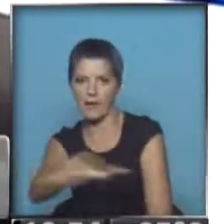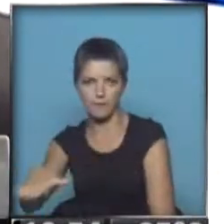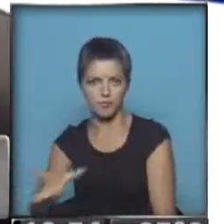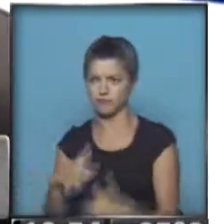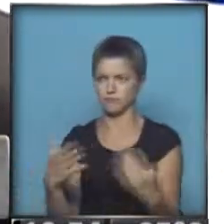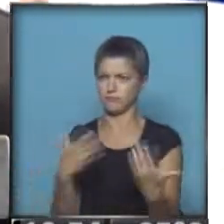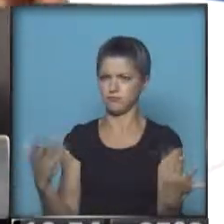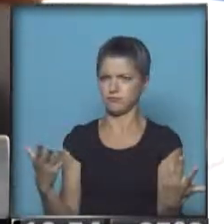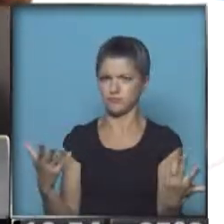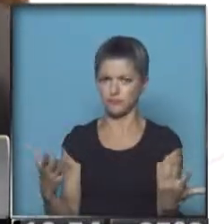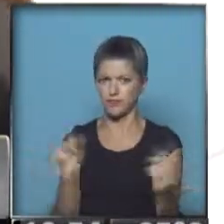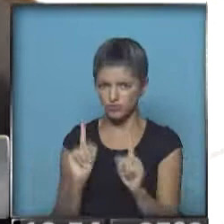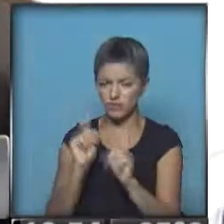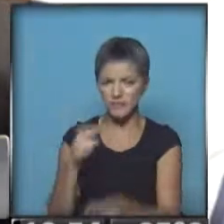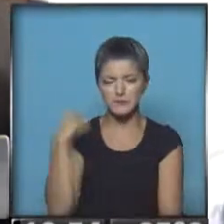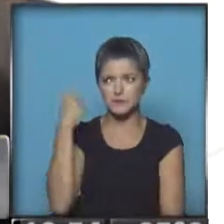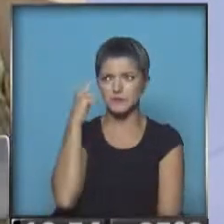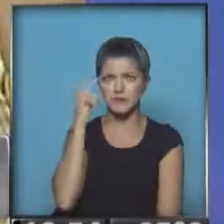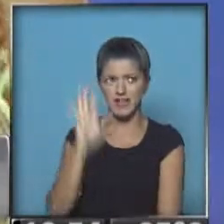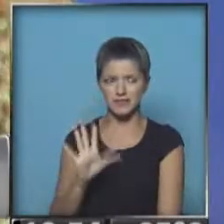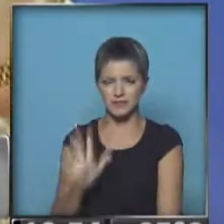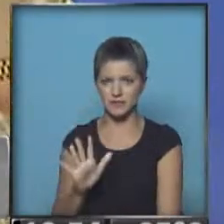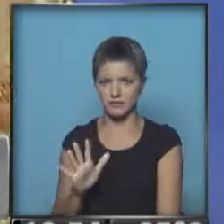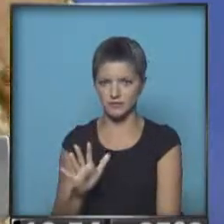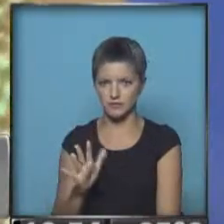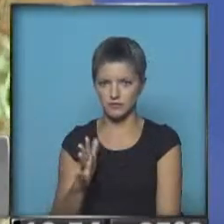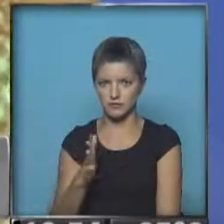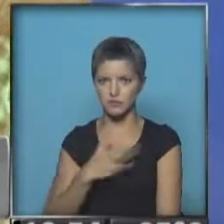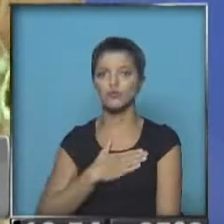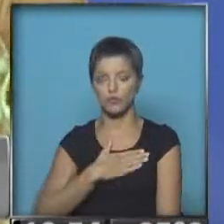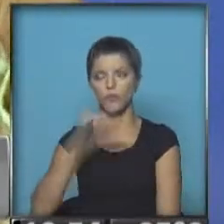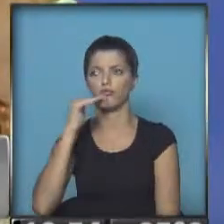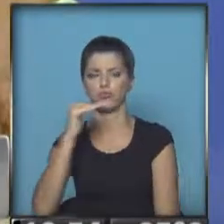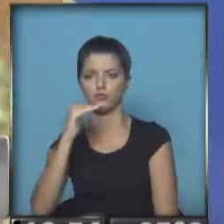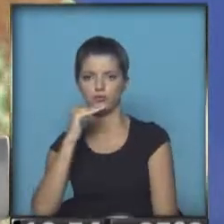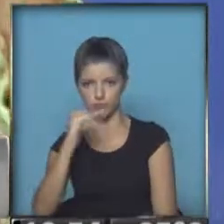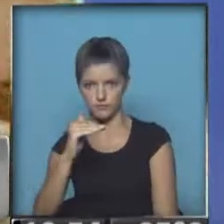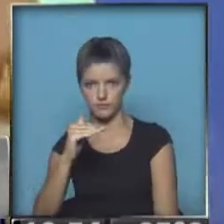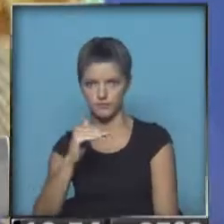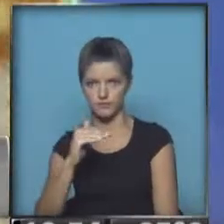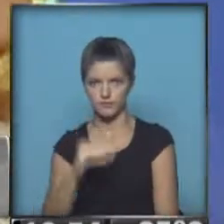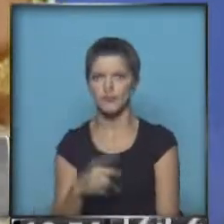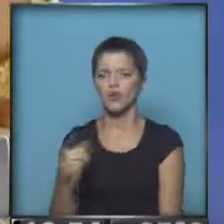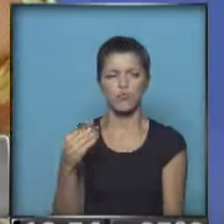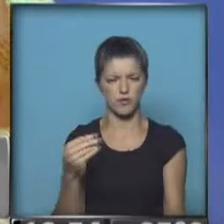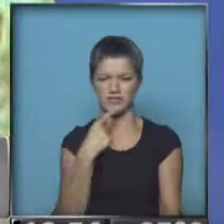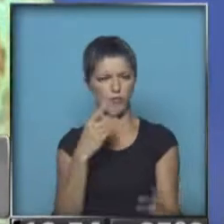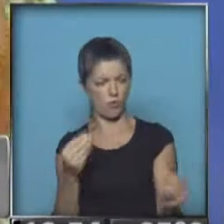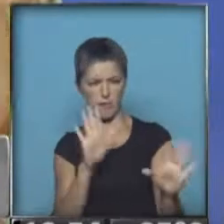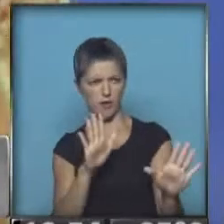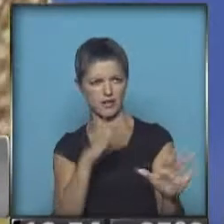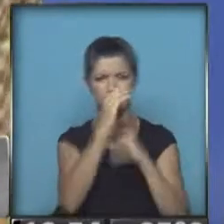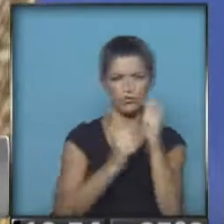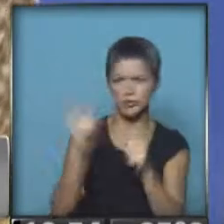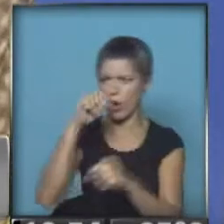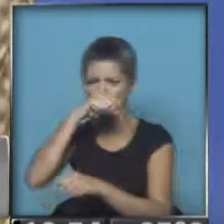hasta esas cosas nos metieron en la cabeza y las recitábamos y las recitábamos. ¿Cómo que industria o campo?